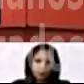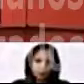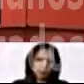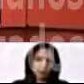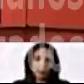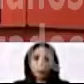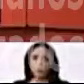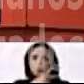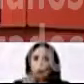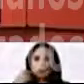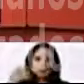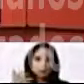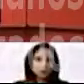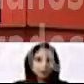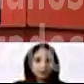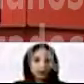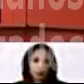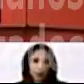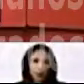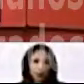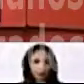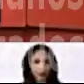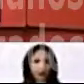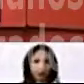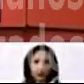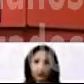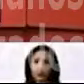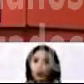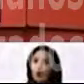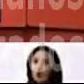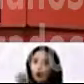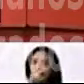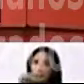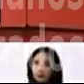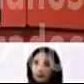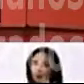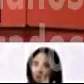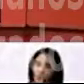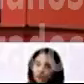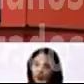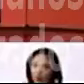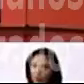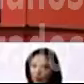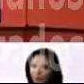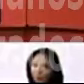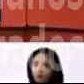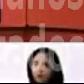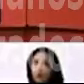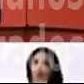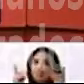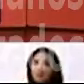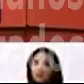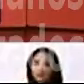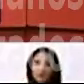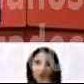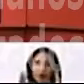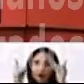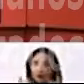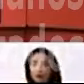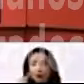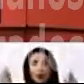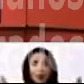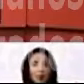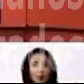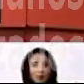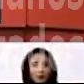corazón. Nadie. Hoy la Asamblea Nacional Constituyente tomó la decisión, vistas